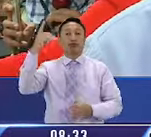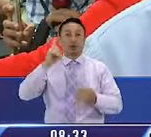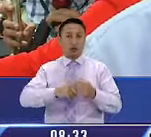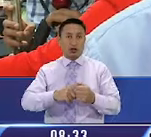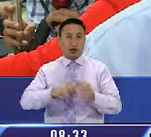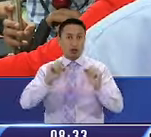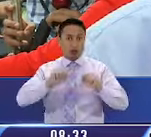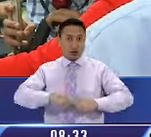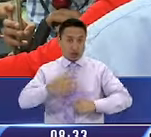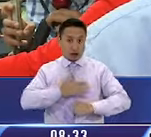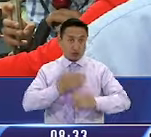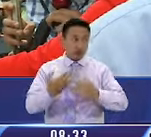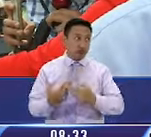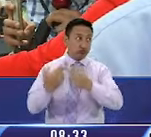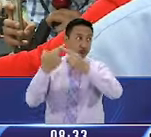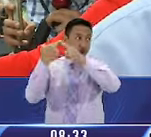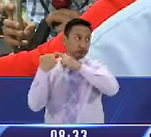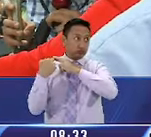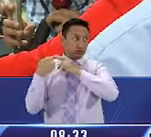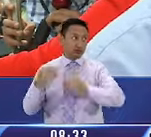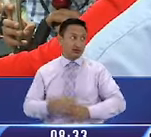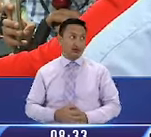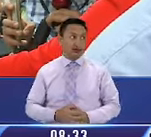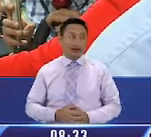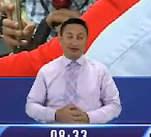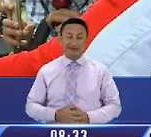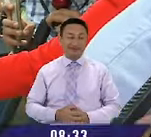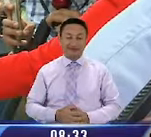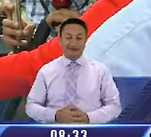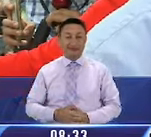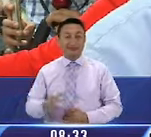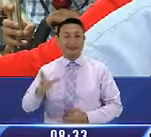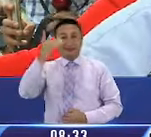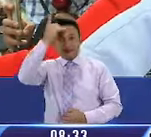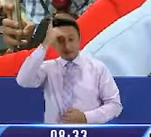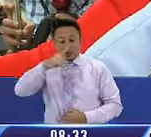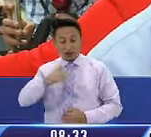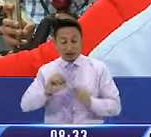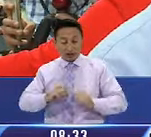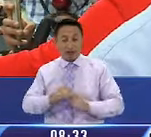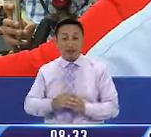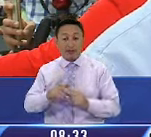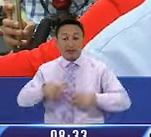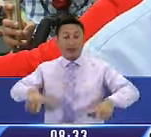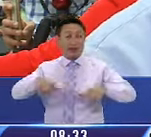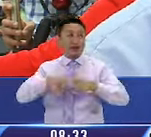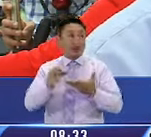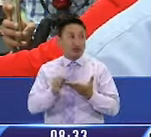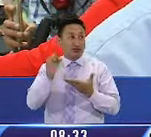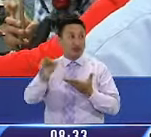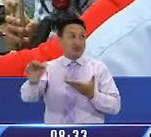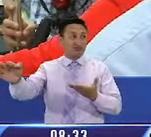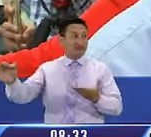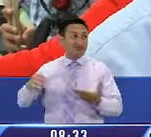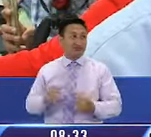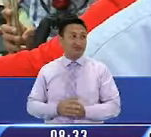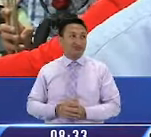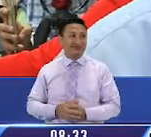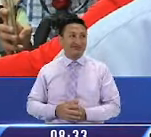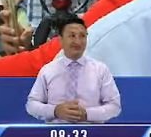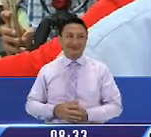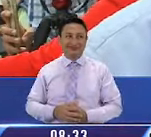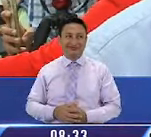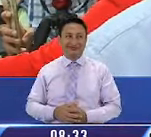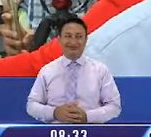la competencia, la capacidad de, mediante una resolución, determinar en algunos sectores que no aplique